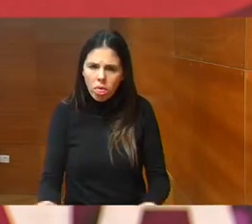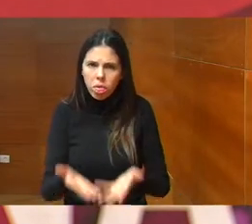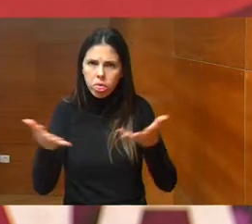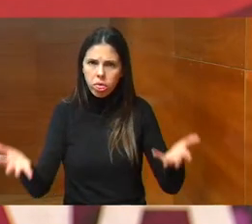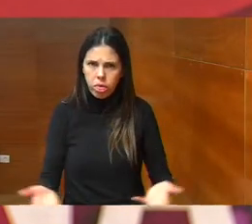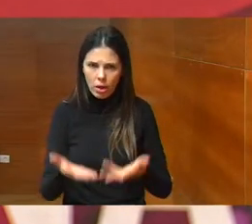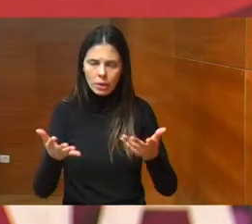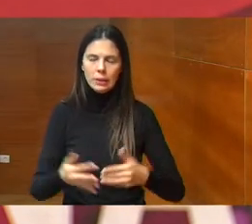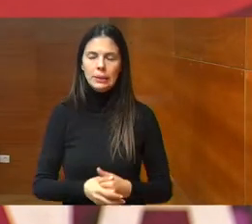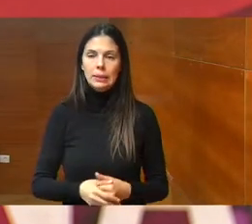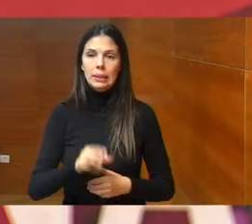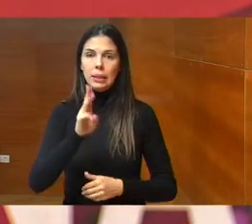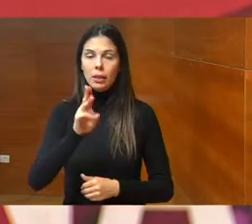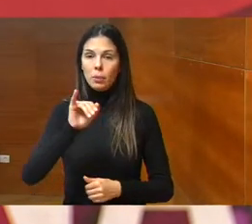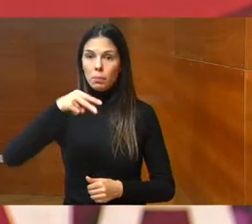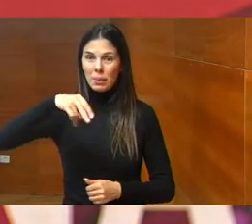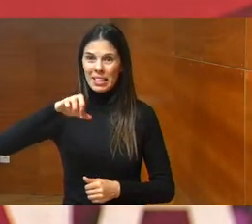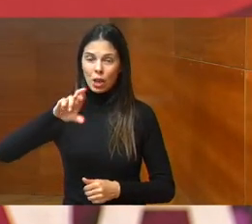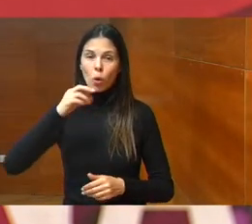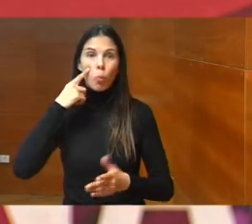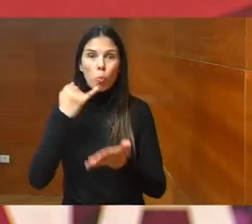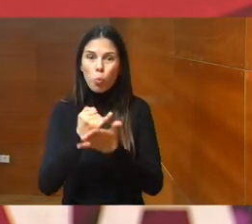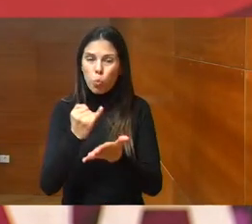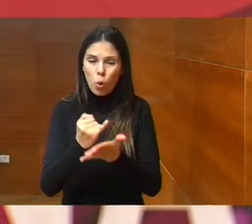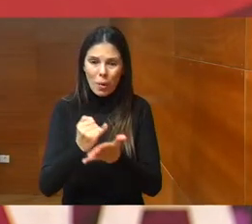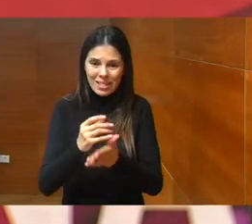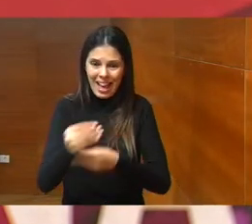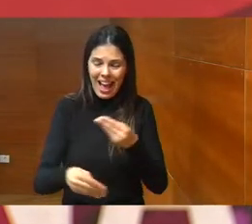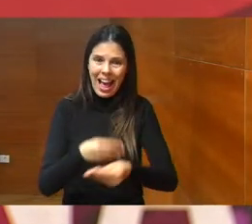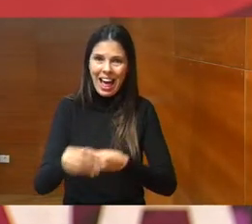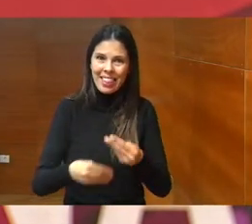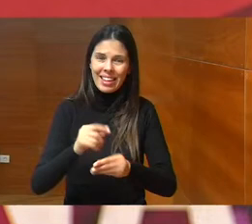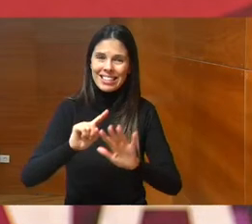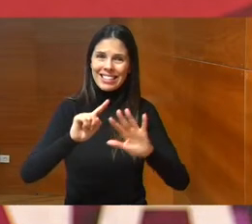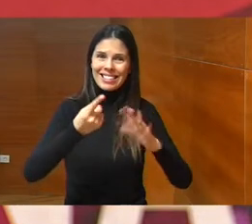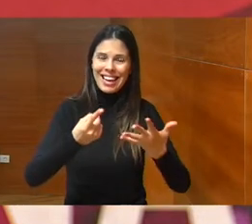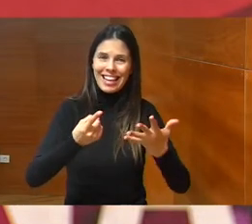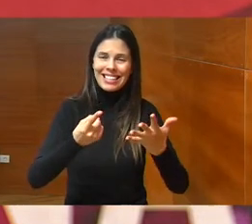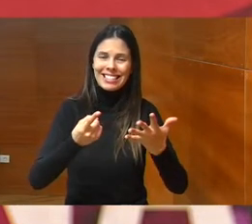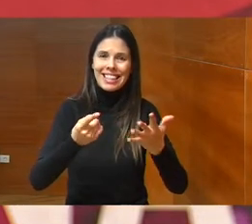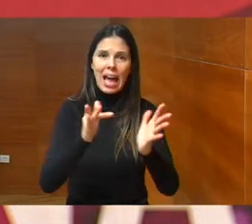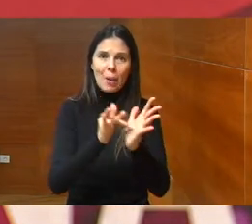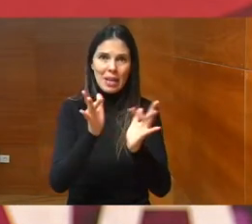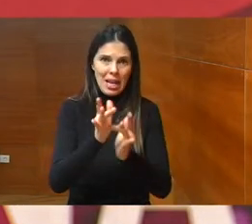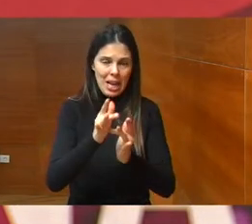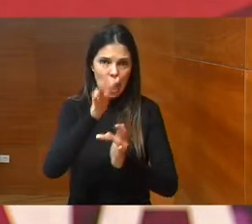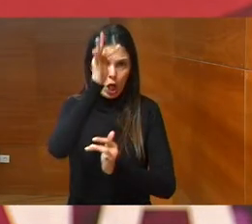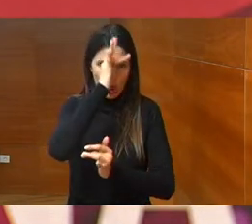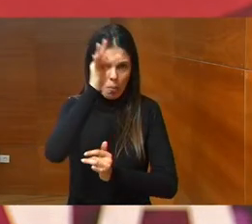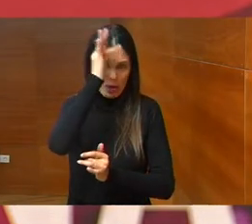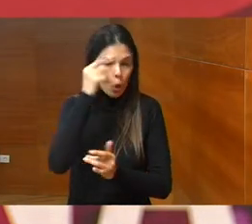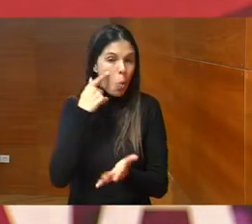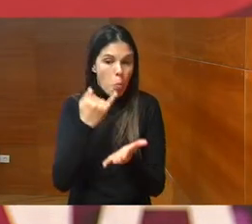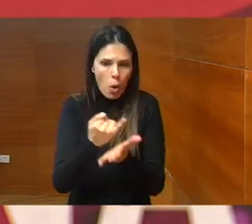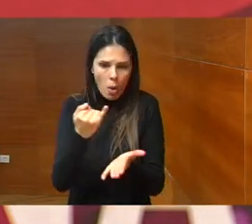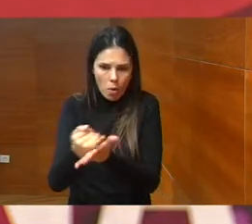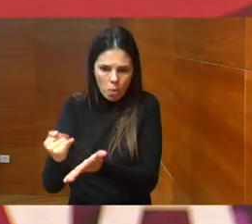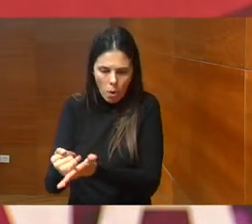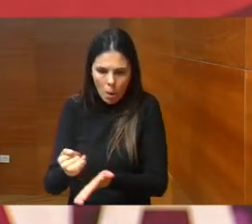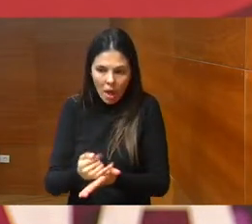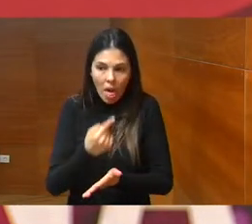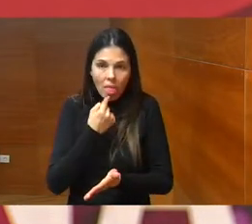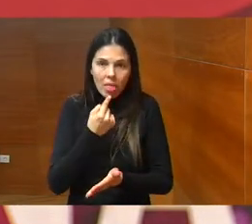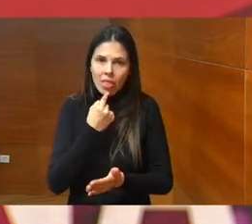piñeiro fallas primeras pruebas en baltar o domingo 6 de abril segundas crónicas llegaron